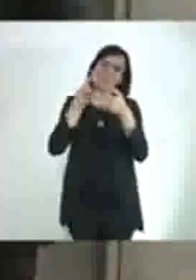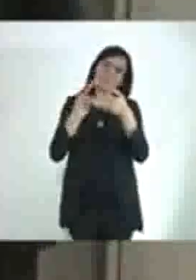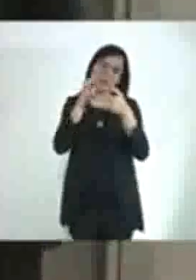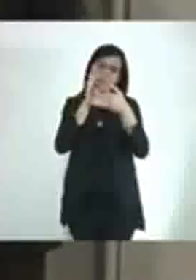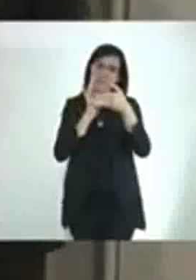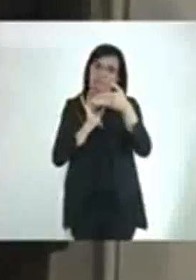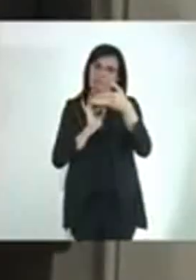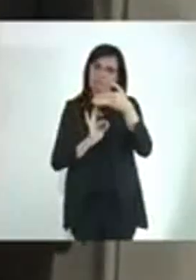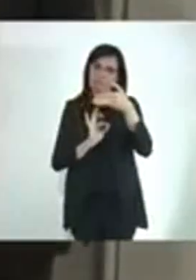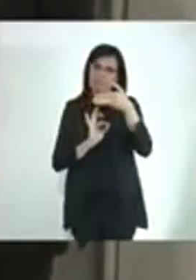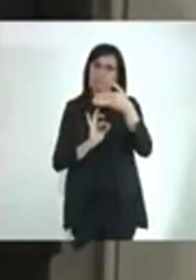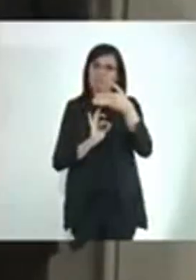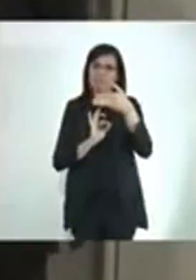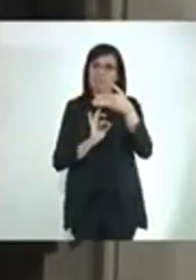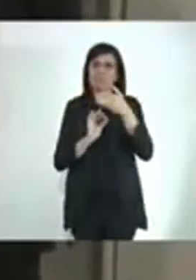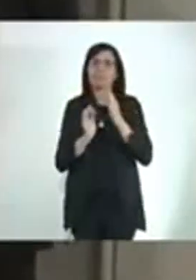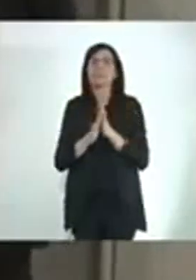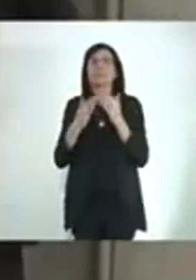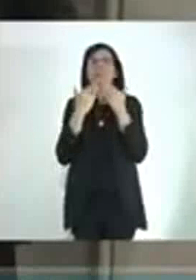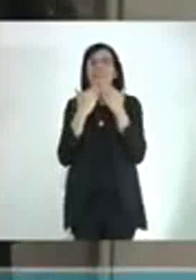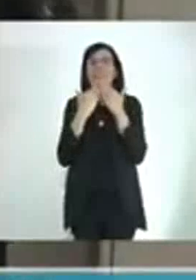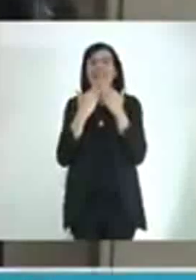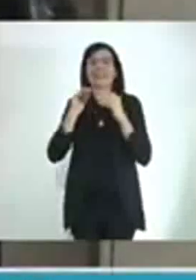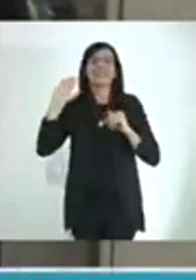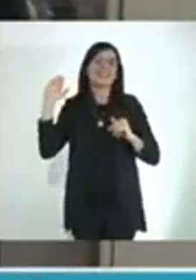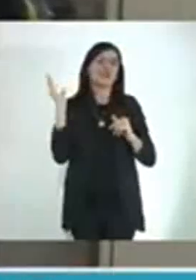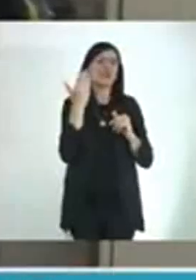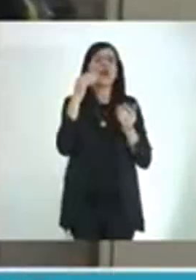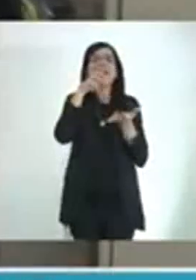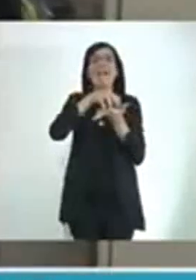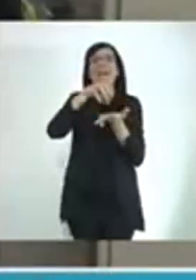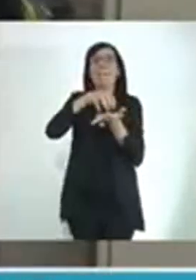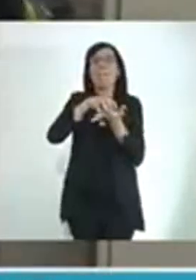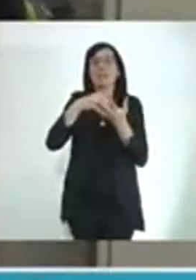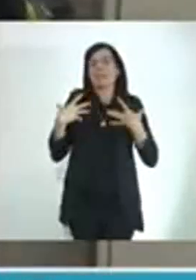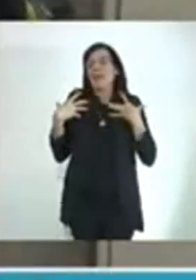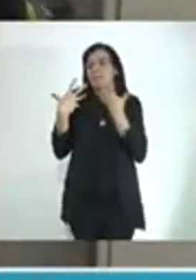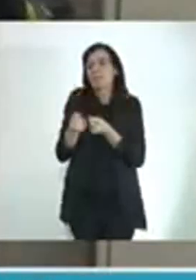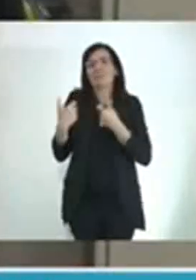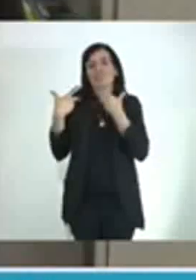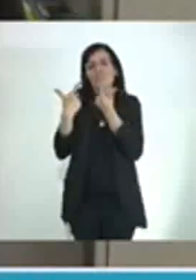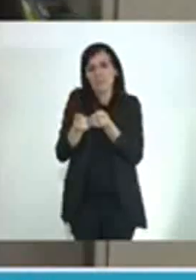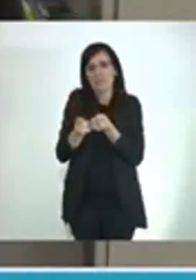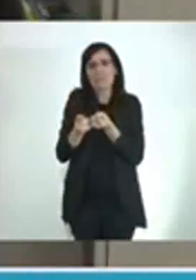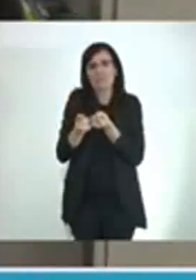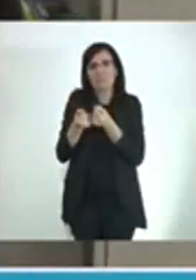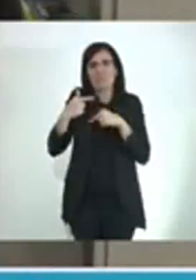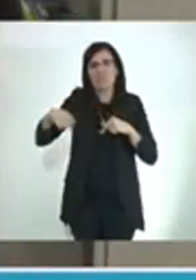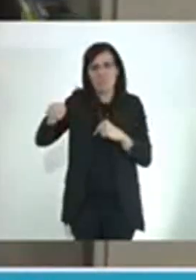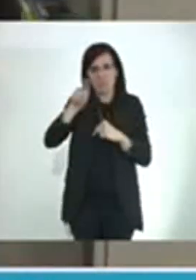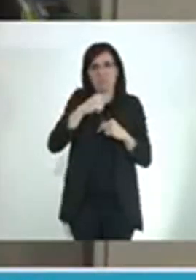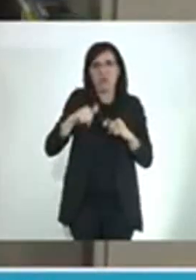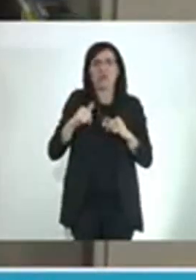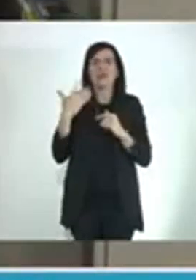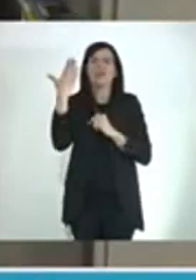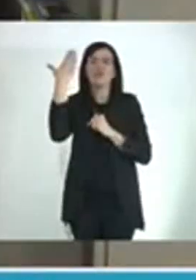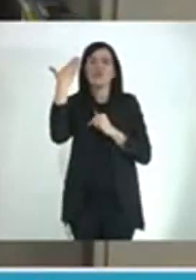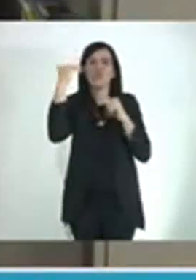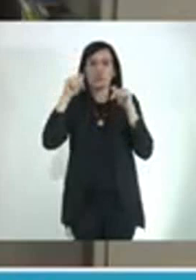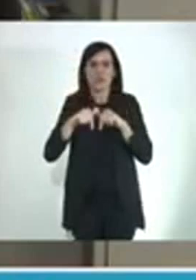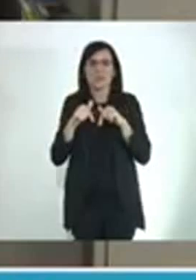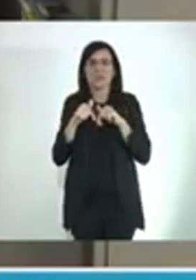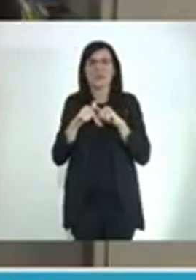Amigos docentes, agradecemos a los sponsors, por supuesto, a todos los que han hecho posible este Congreso Internacional de